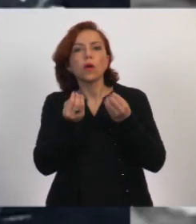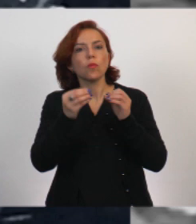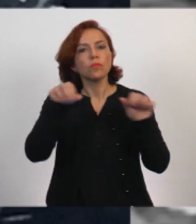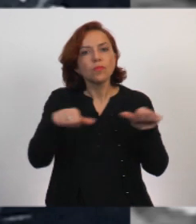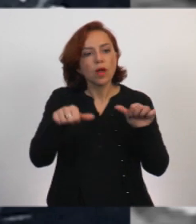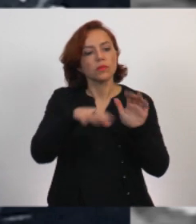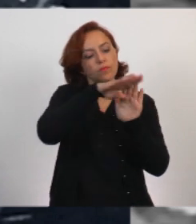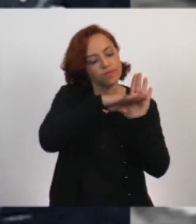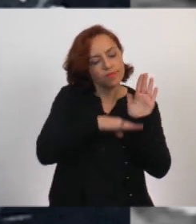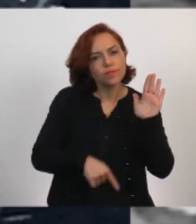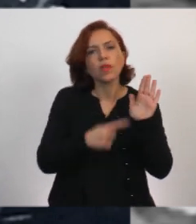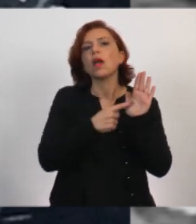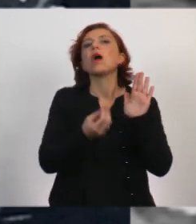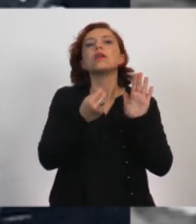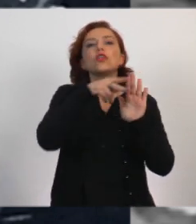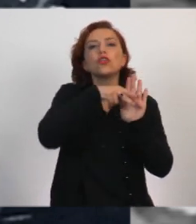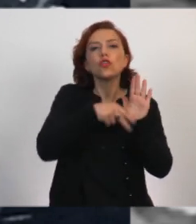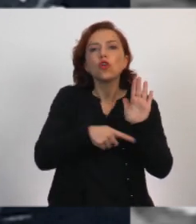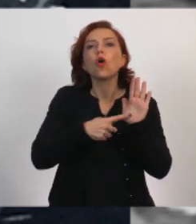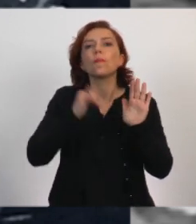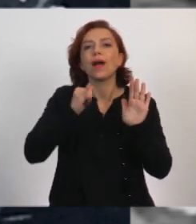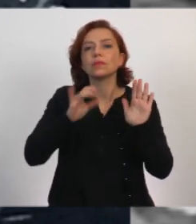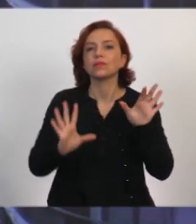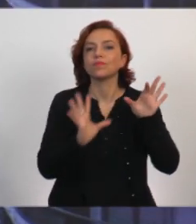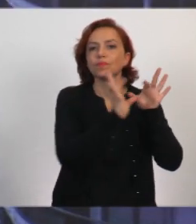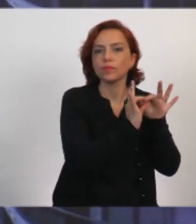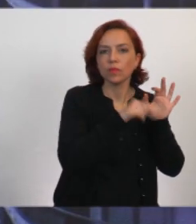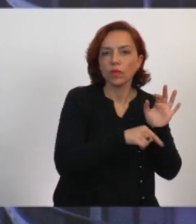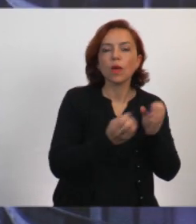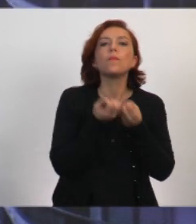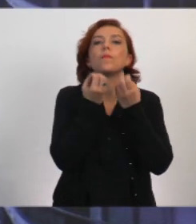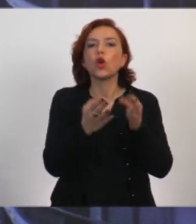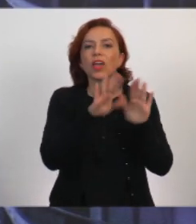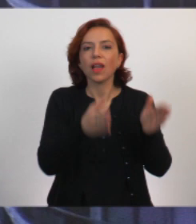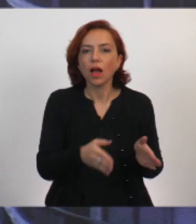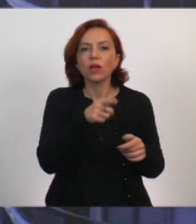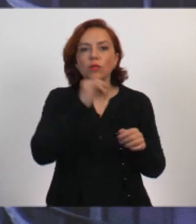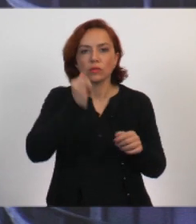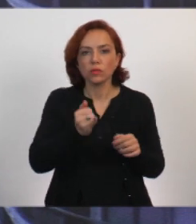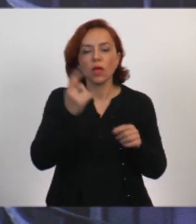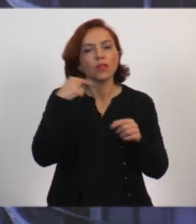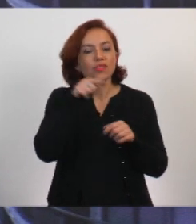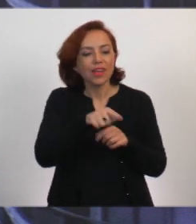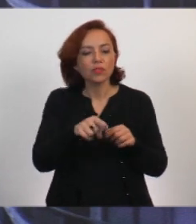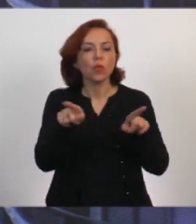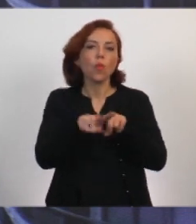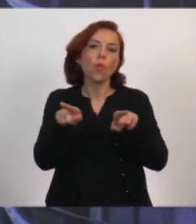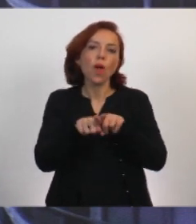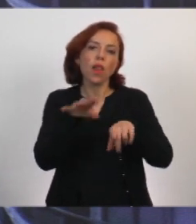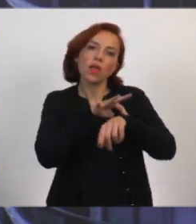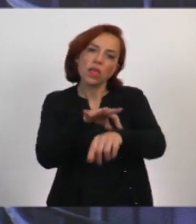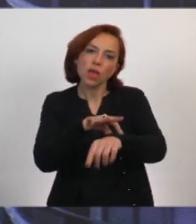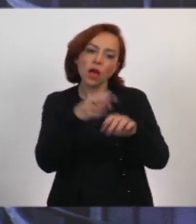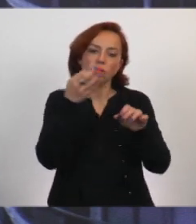efectos de establecer cuáles cajeros van a ser alcanzados por la normativa, por qué deben ser alcanzados. Entonces, lo que va a hacer es una guía práctica con